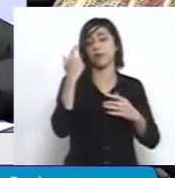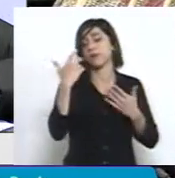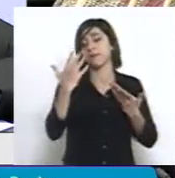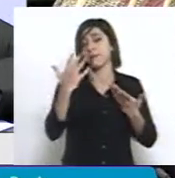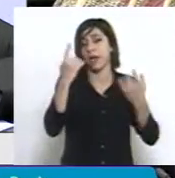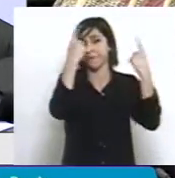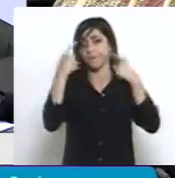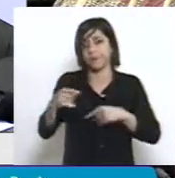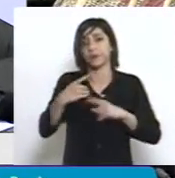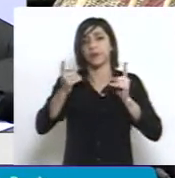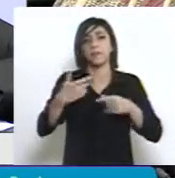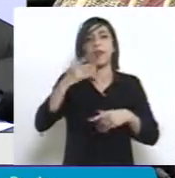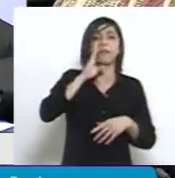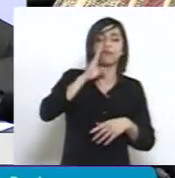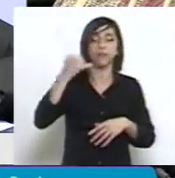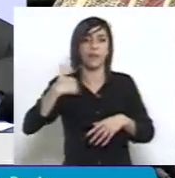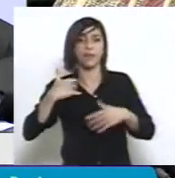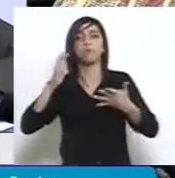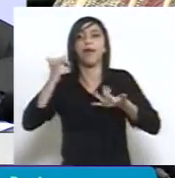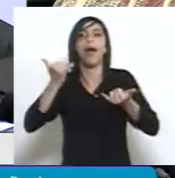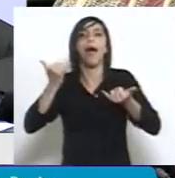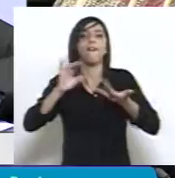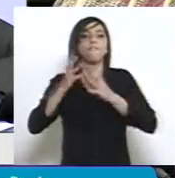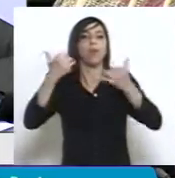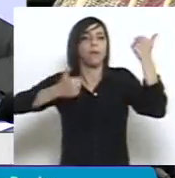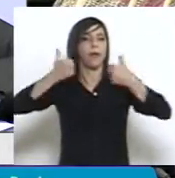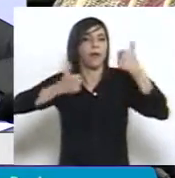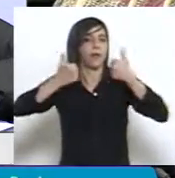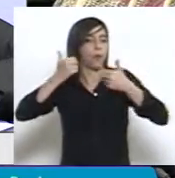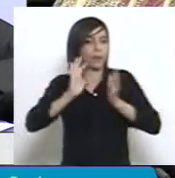competitiva y normalmente los ciclos han demostrado